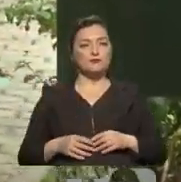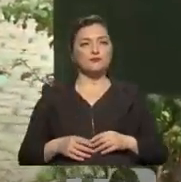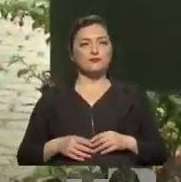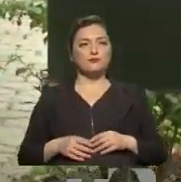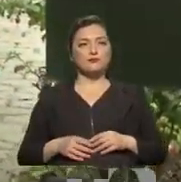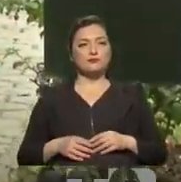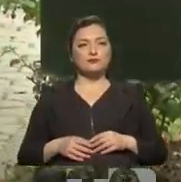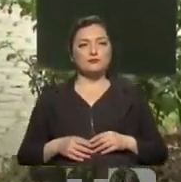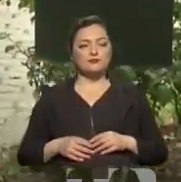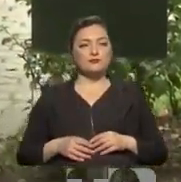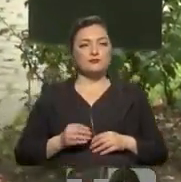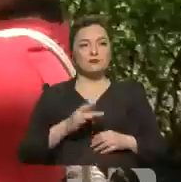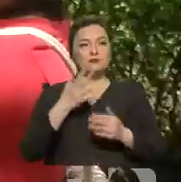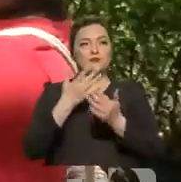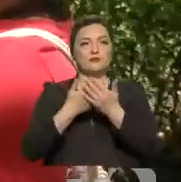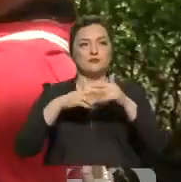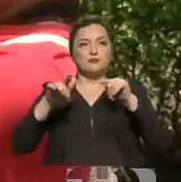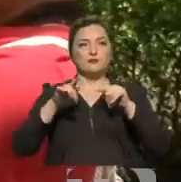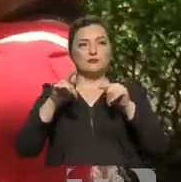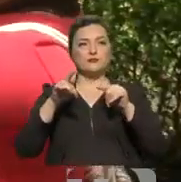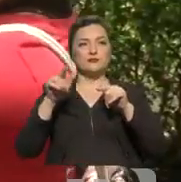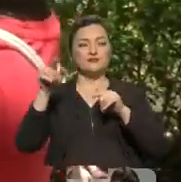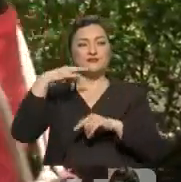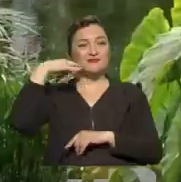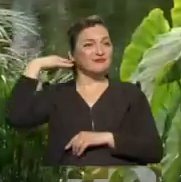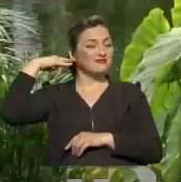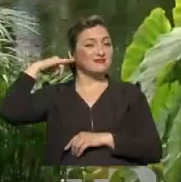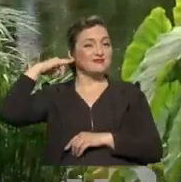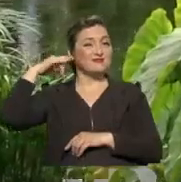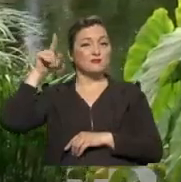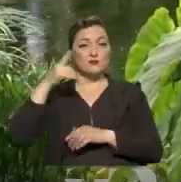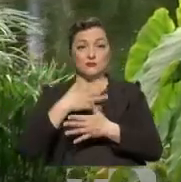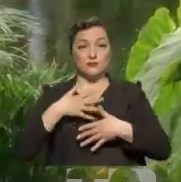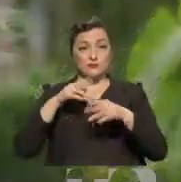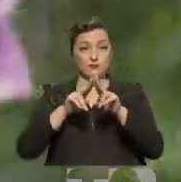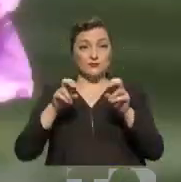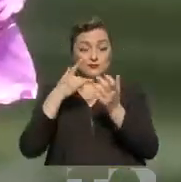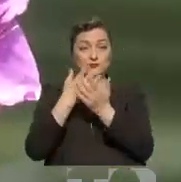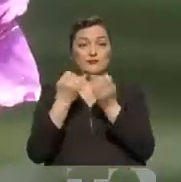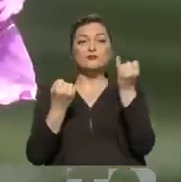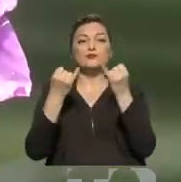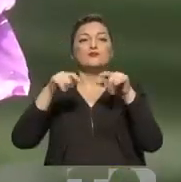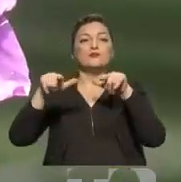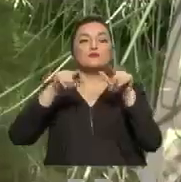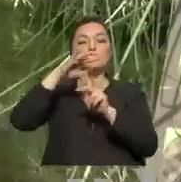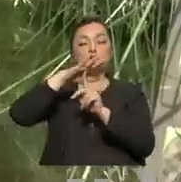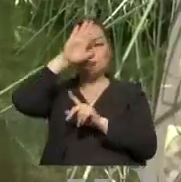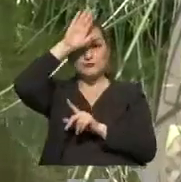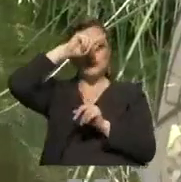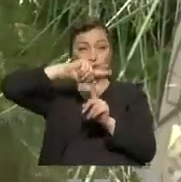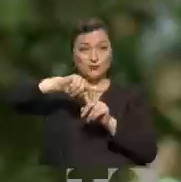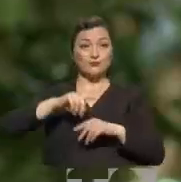En busca de un lugar donde Isabela disfrute de la naturaleza, Mariuxi y la pequeña llegaron al Jardín Botánico, ubicado en el Parque La